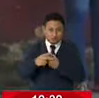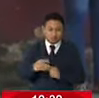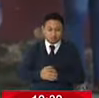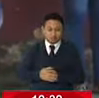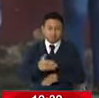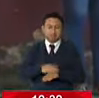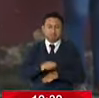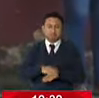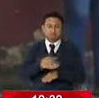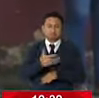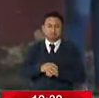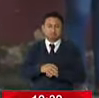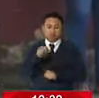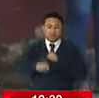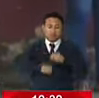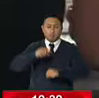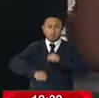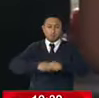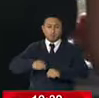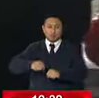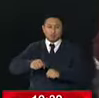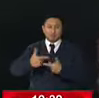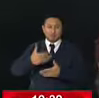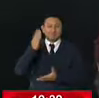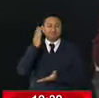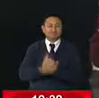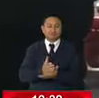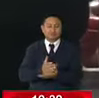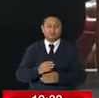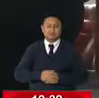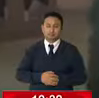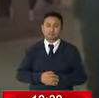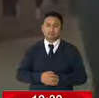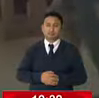elecciones, el ciclopaseo dominical quedó suspendido, informó Sofía Vintimilla.